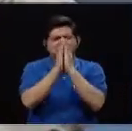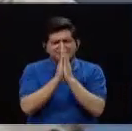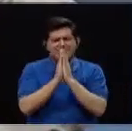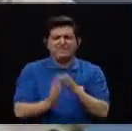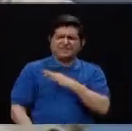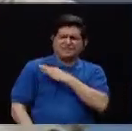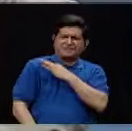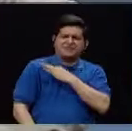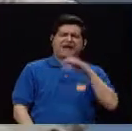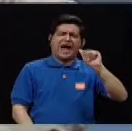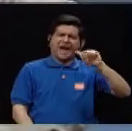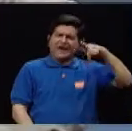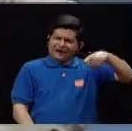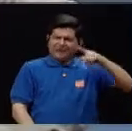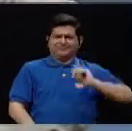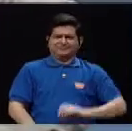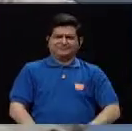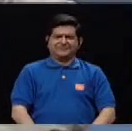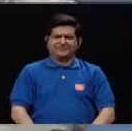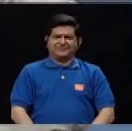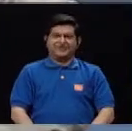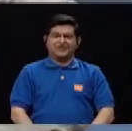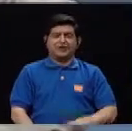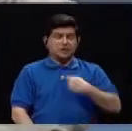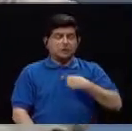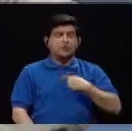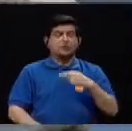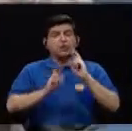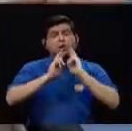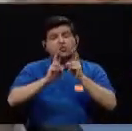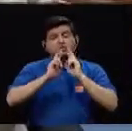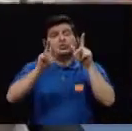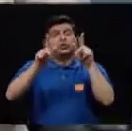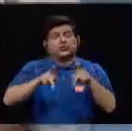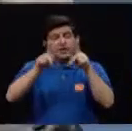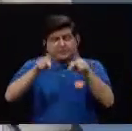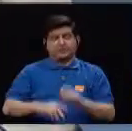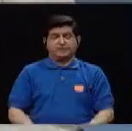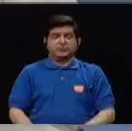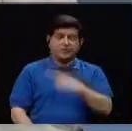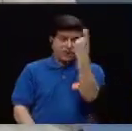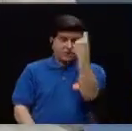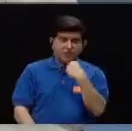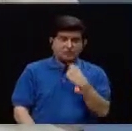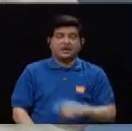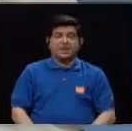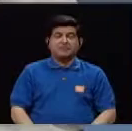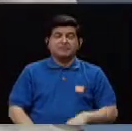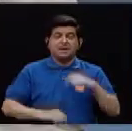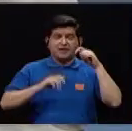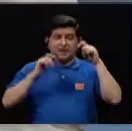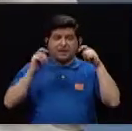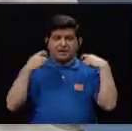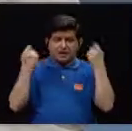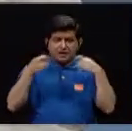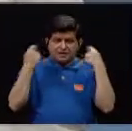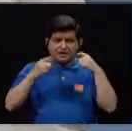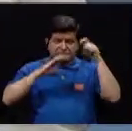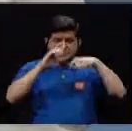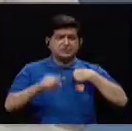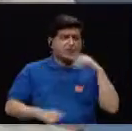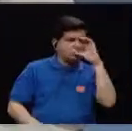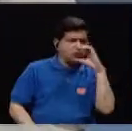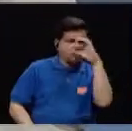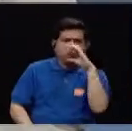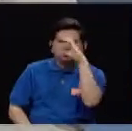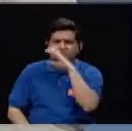por qué no invitábamos a Alejandra Portillo. Uh-huh. Y yo les respondía a mucha gente que me preguntaba en el Festival de Cine que andaba detrás de ella.